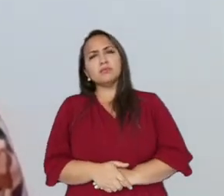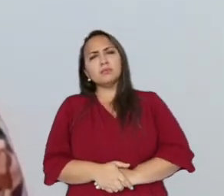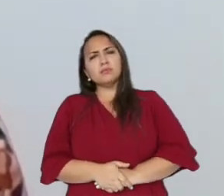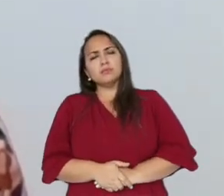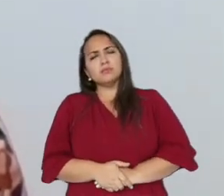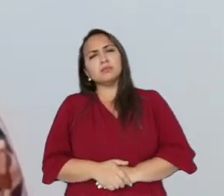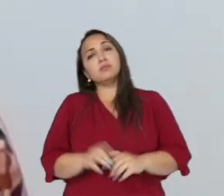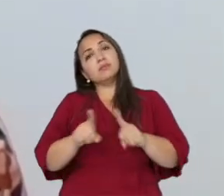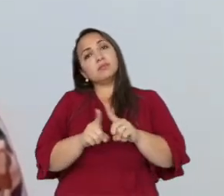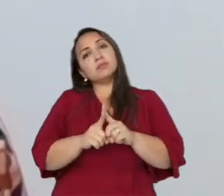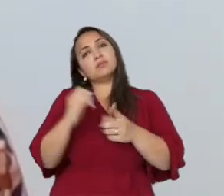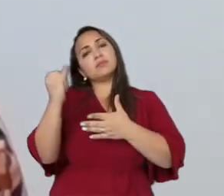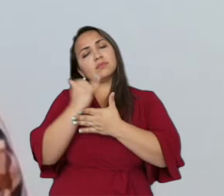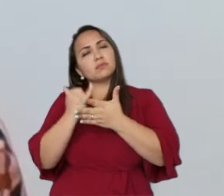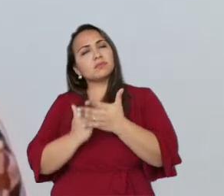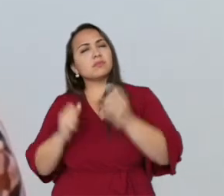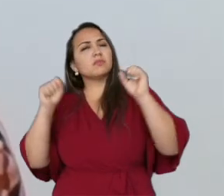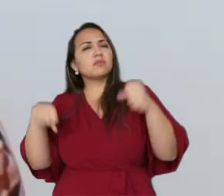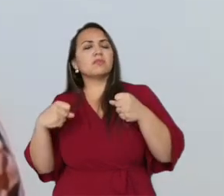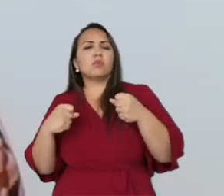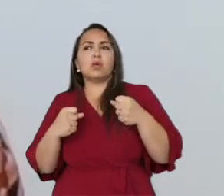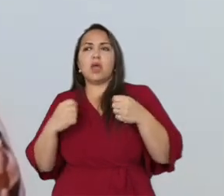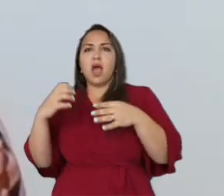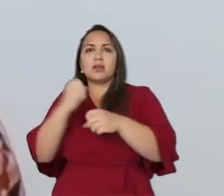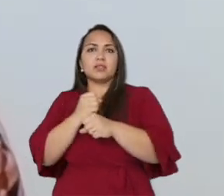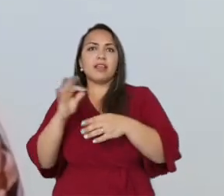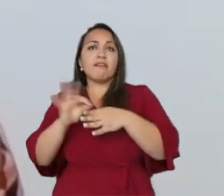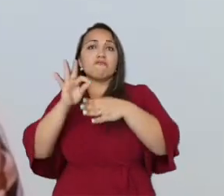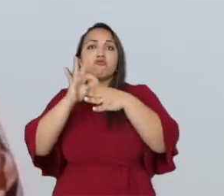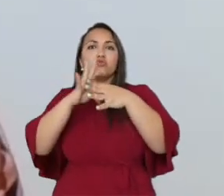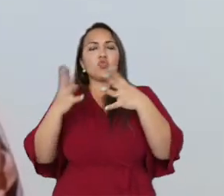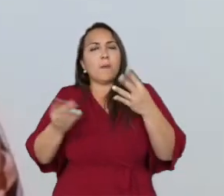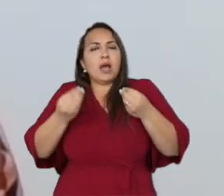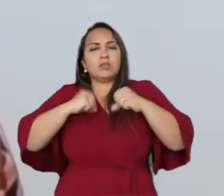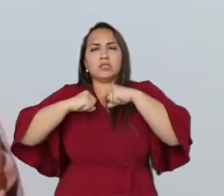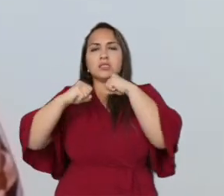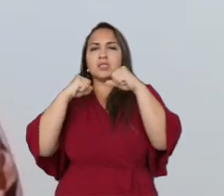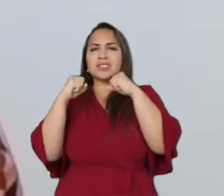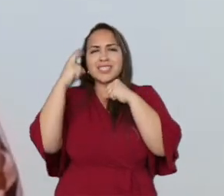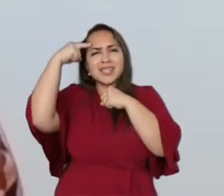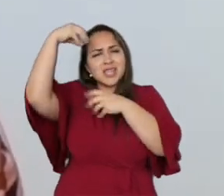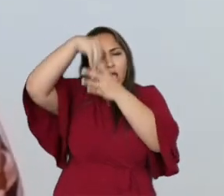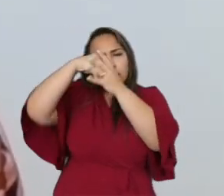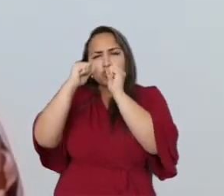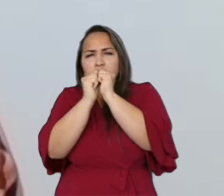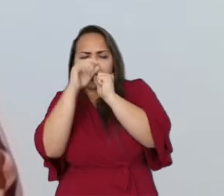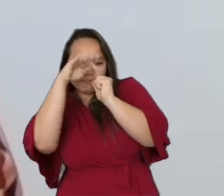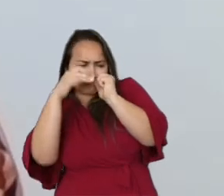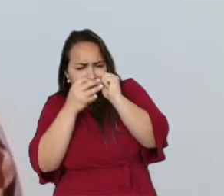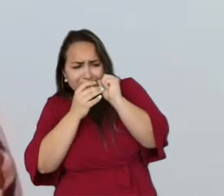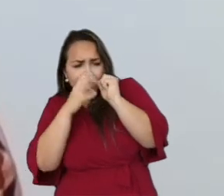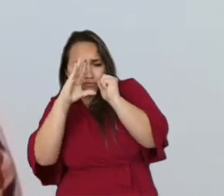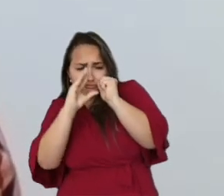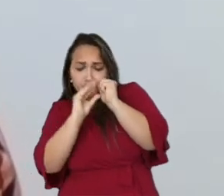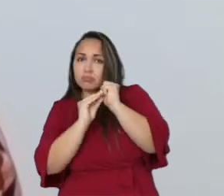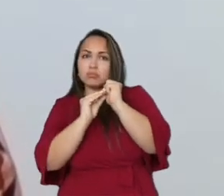y el arte puede hacer funcionar hasta el más cromosoma, hasta el más, la más neurona que